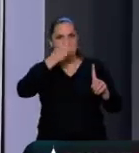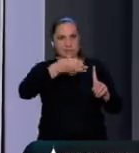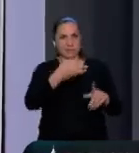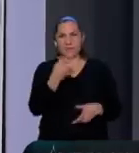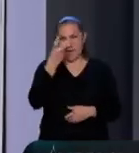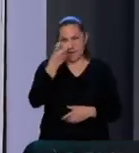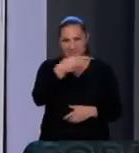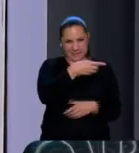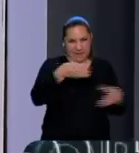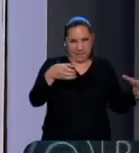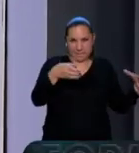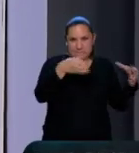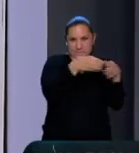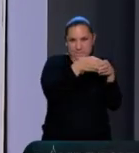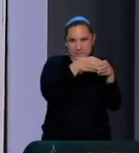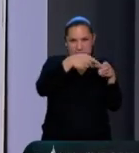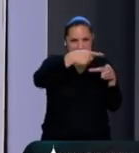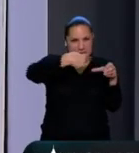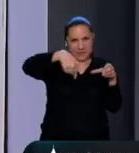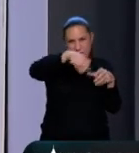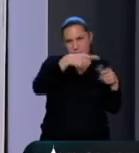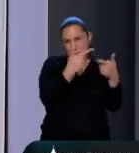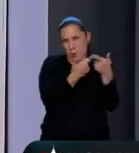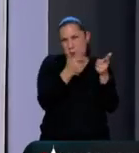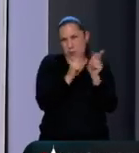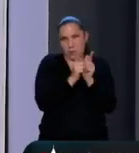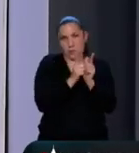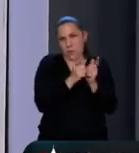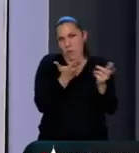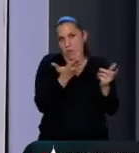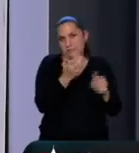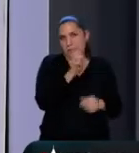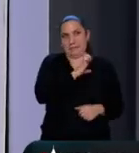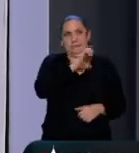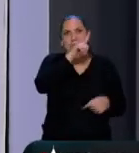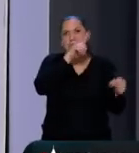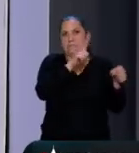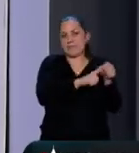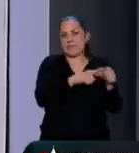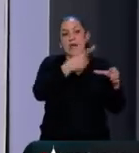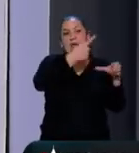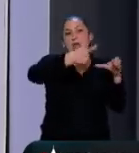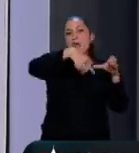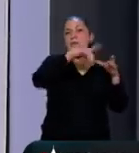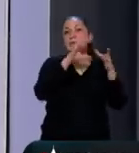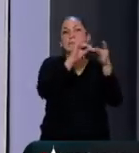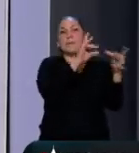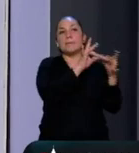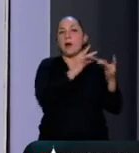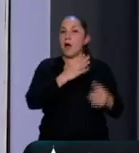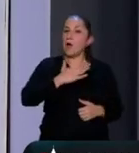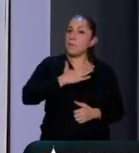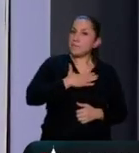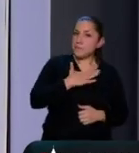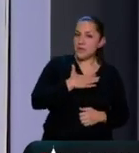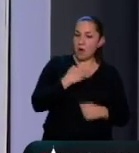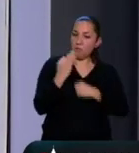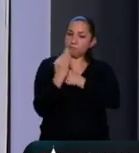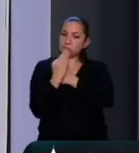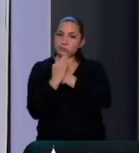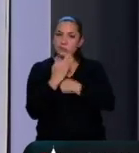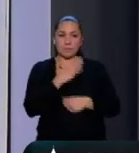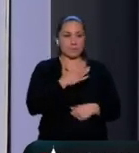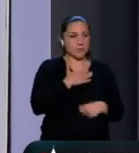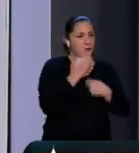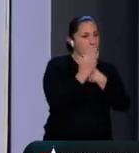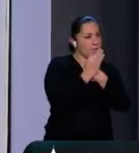élite que cuando hablamos de privilegios muchas veces no hablamos nada más de privilegios materiales, también hablamos del privilegio